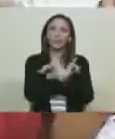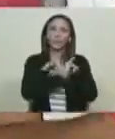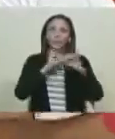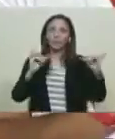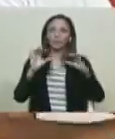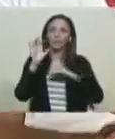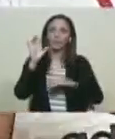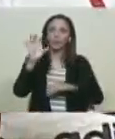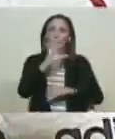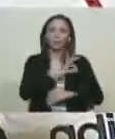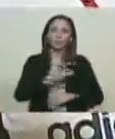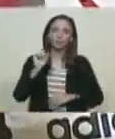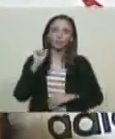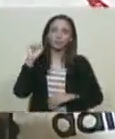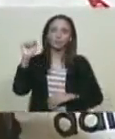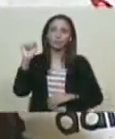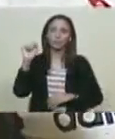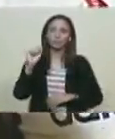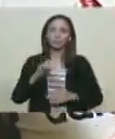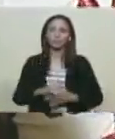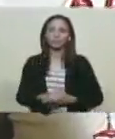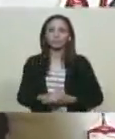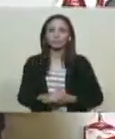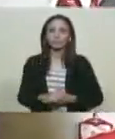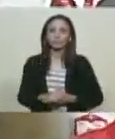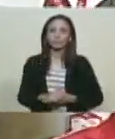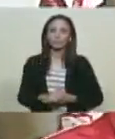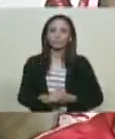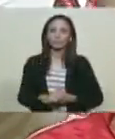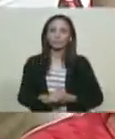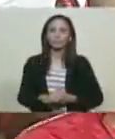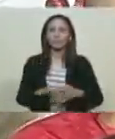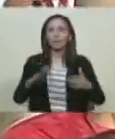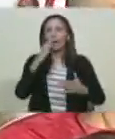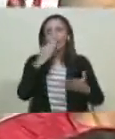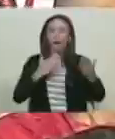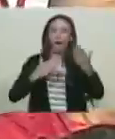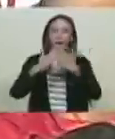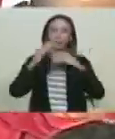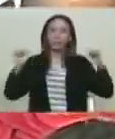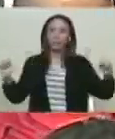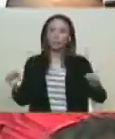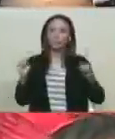¡Independencia y patria socialista! ¡Viviremos y venceremos! ¡Hasta la victoria siempre!